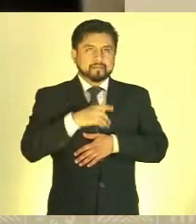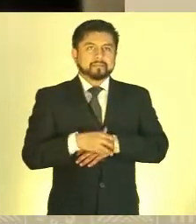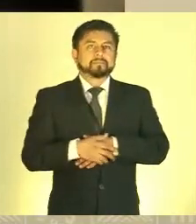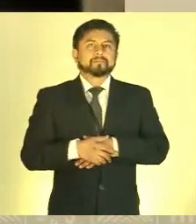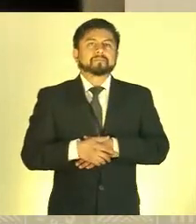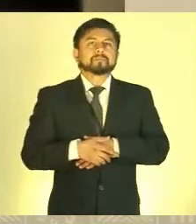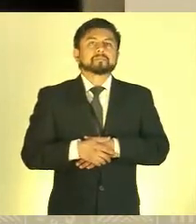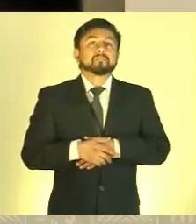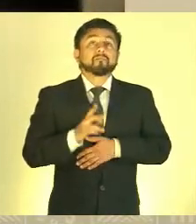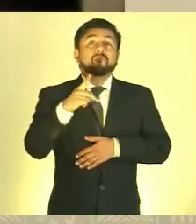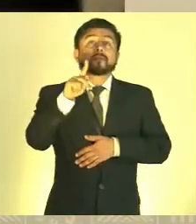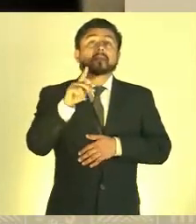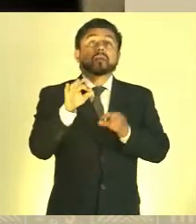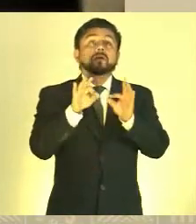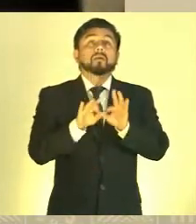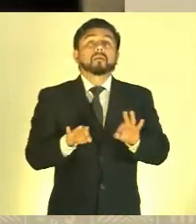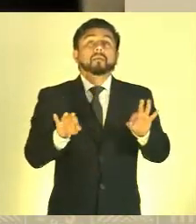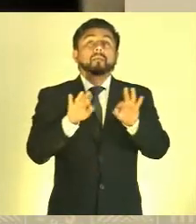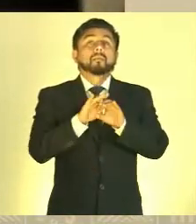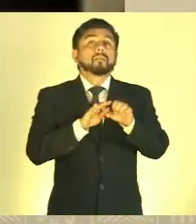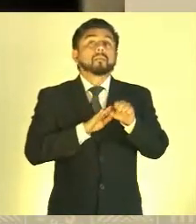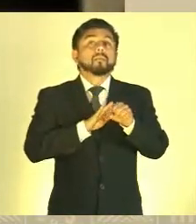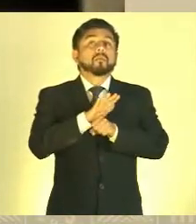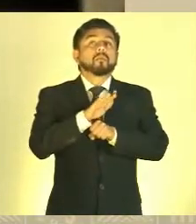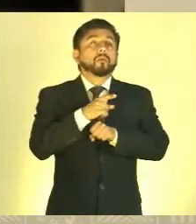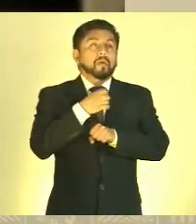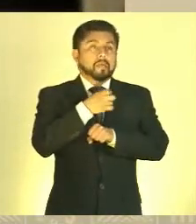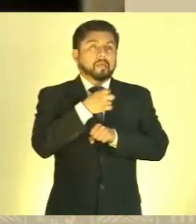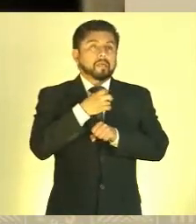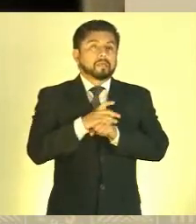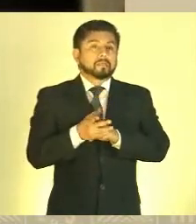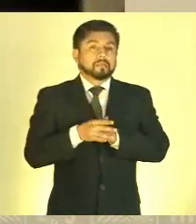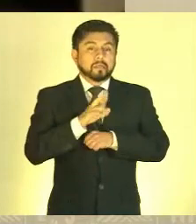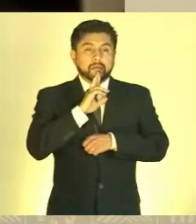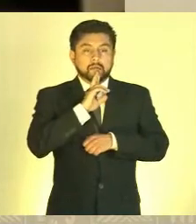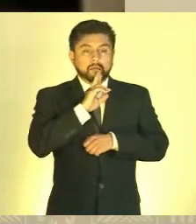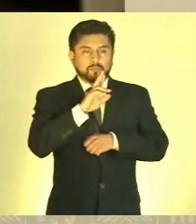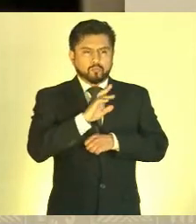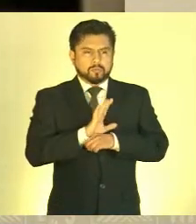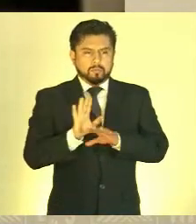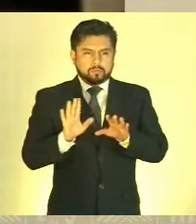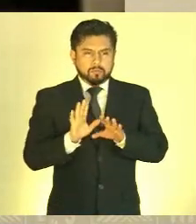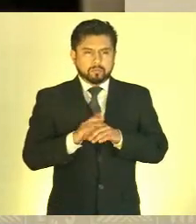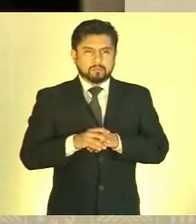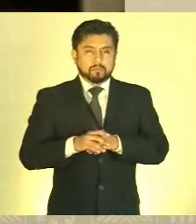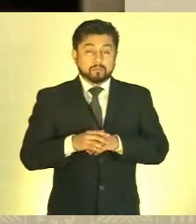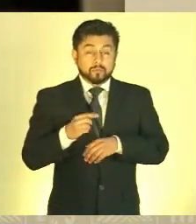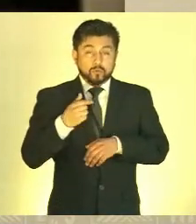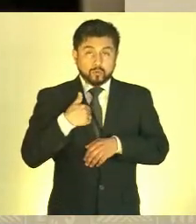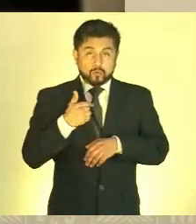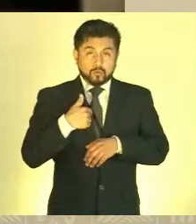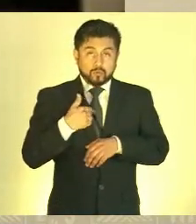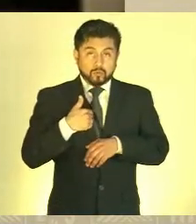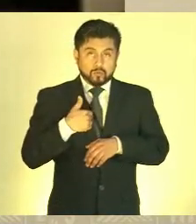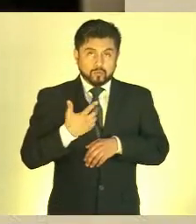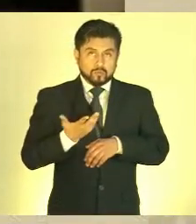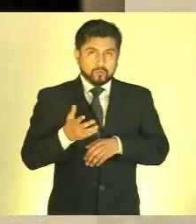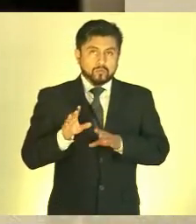el hecho es que en realidad, contesto a la pregunta muy brevemente, es que en realidad yo tengo una